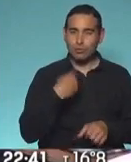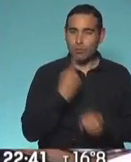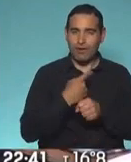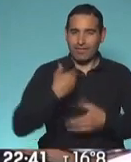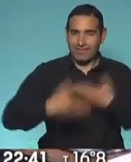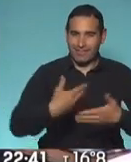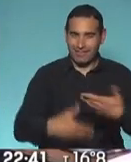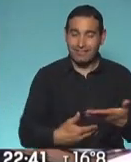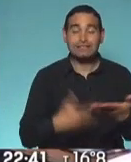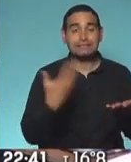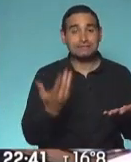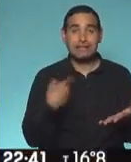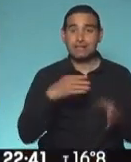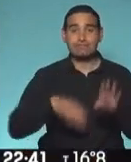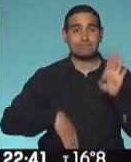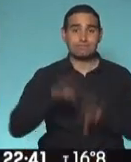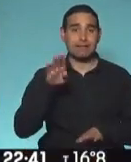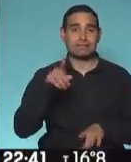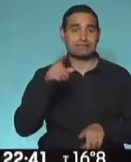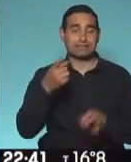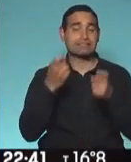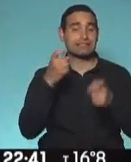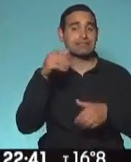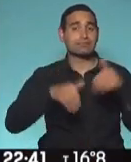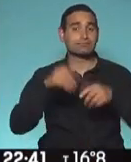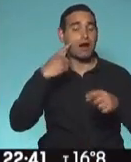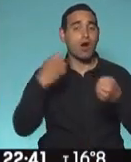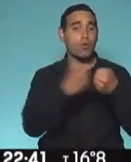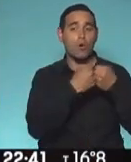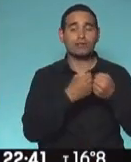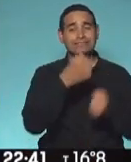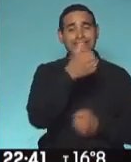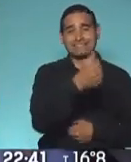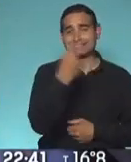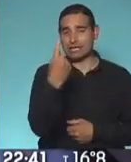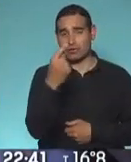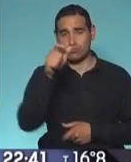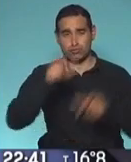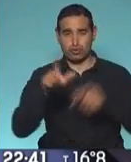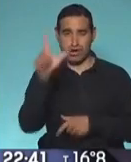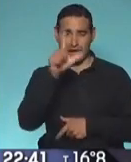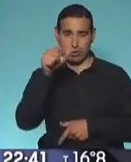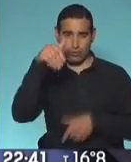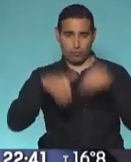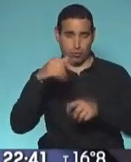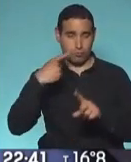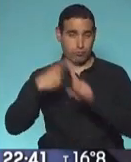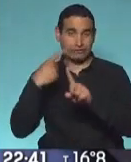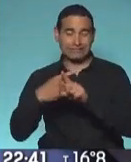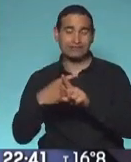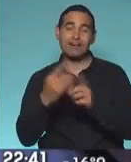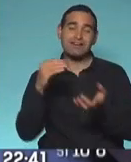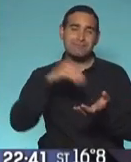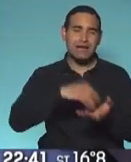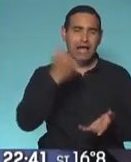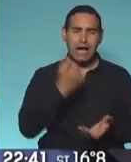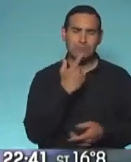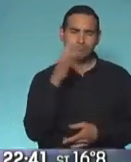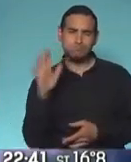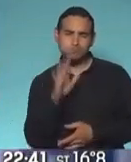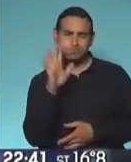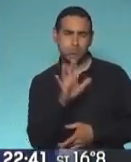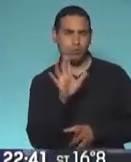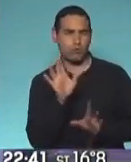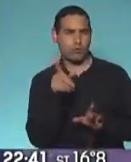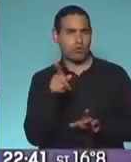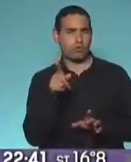avanzar. La mayoría necesaria para un acuerdo de gobierno son 61 legisladores. Tampoco lo ayuda la desconfianza de su crítico